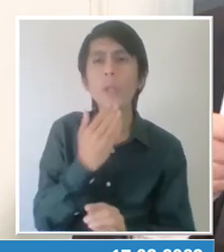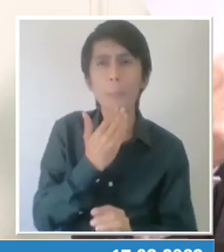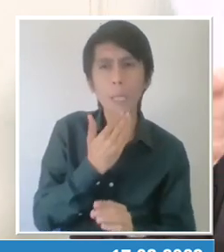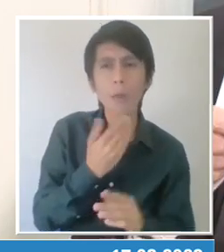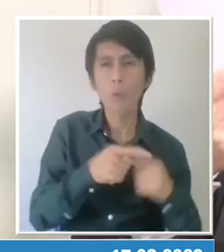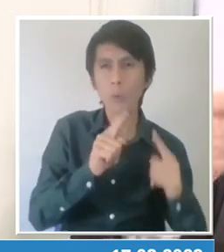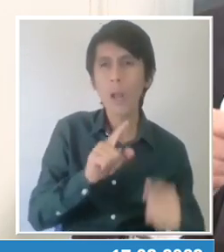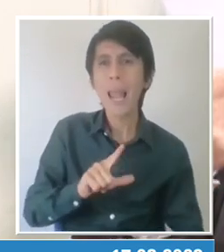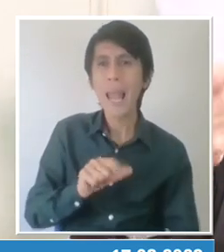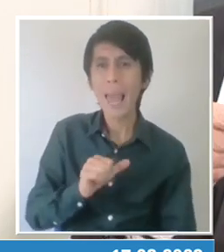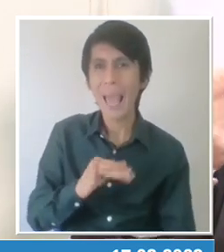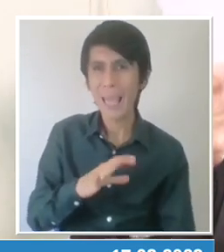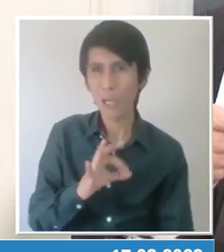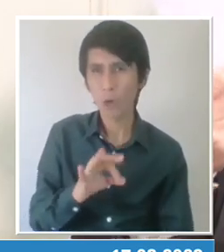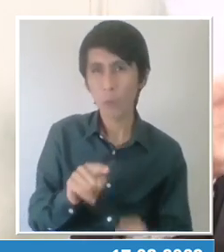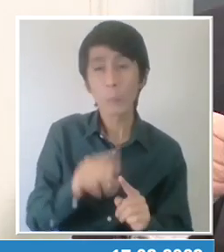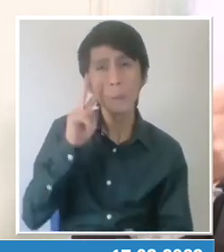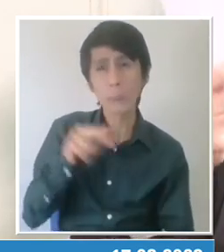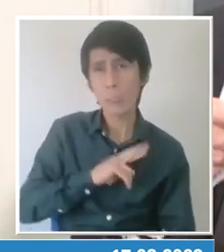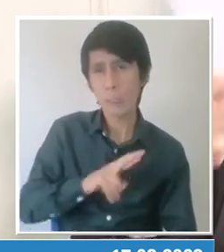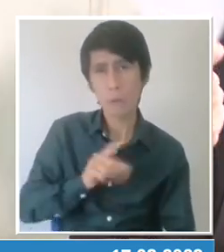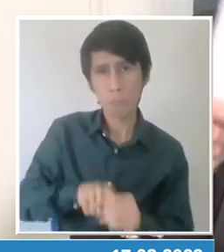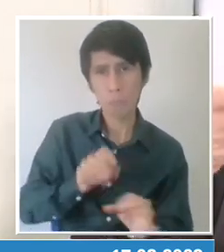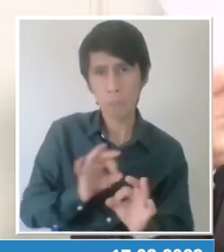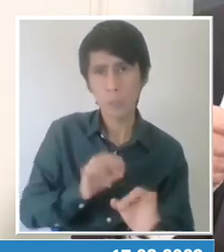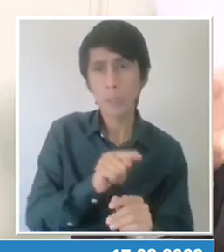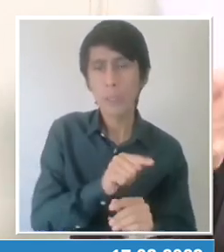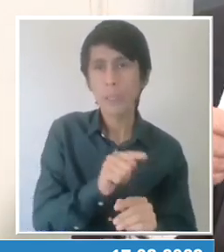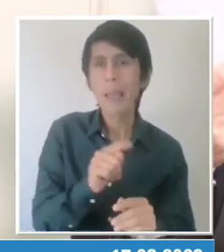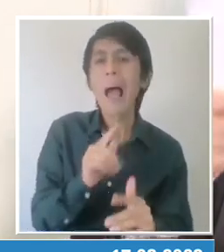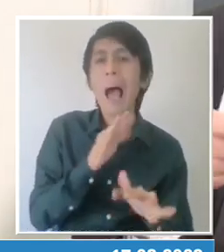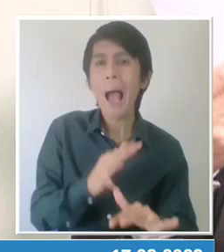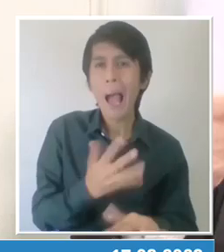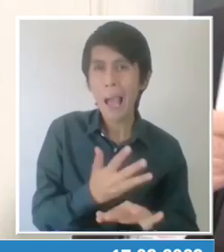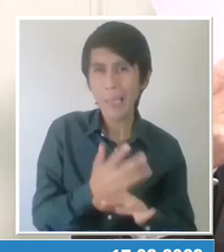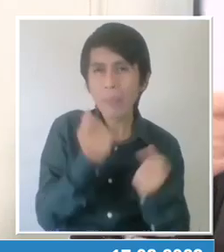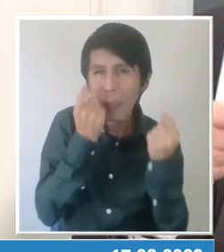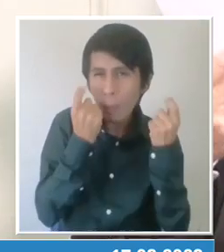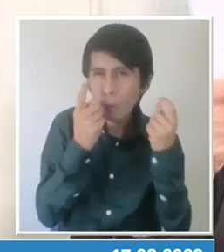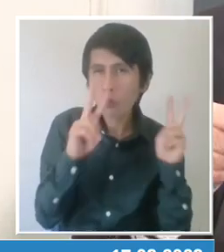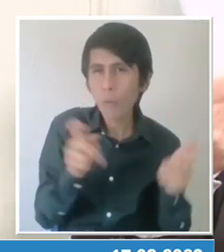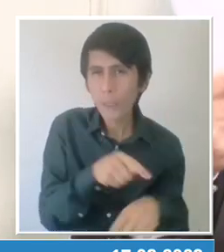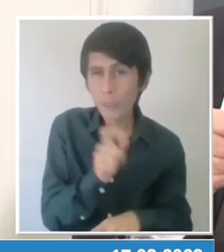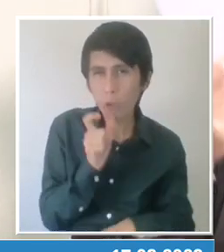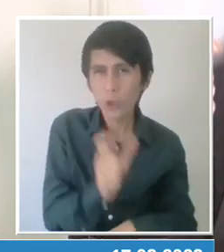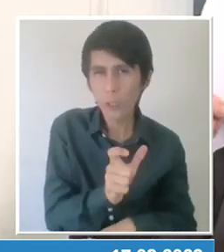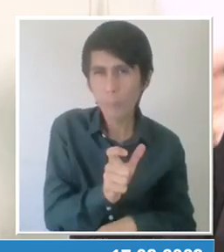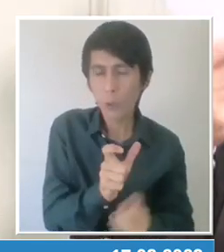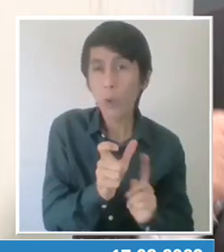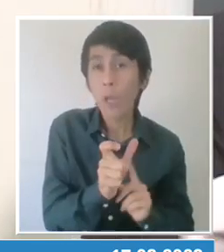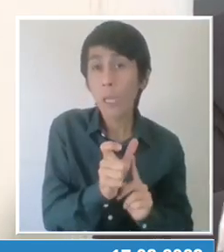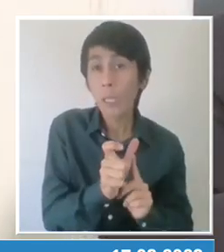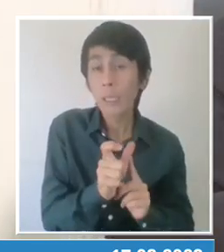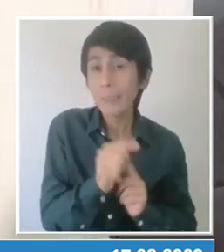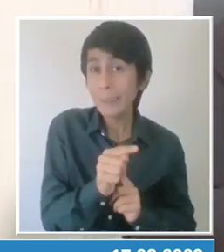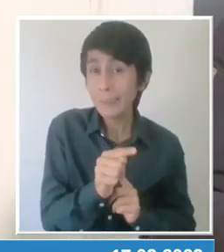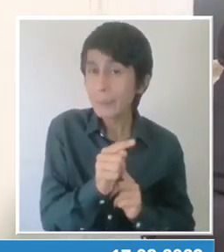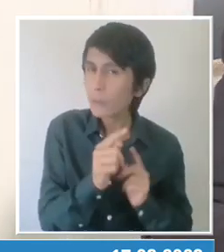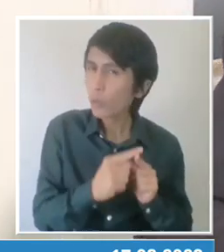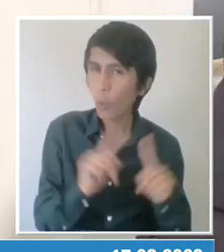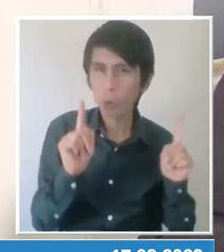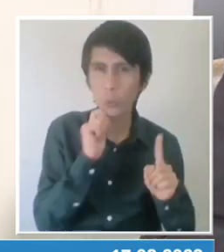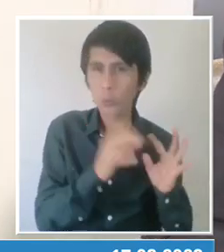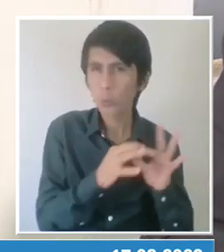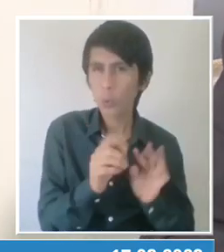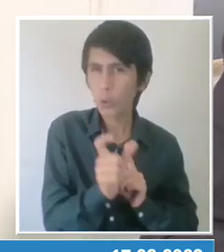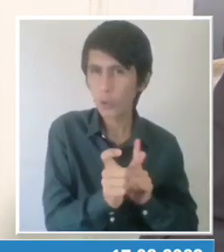este concepto también. Bueno, ahí llegamos a otro concepto que es muy importante, que se